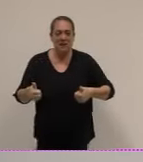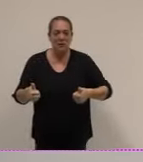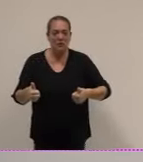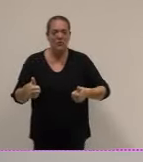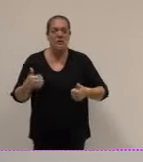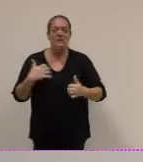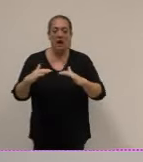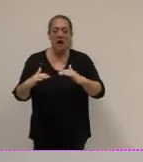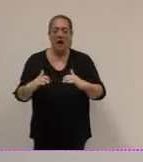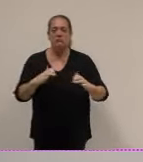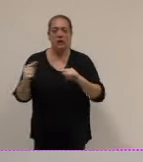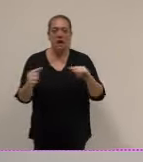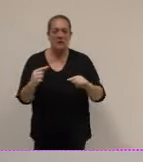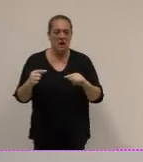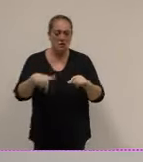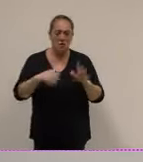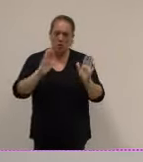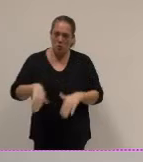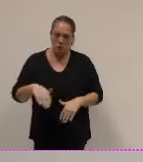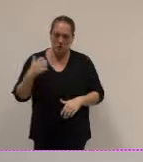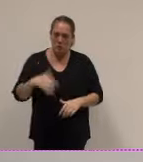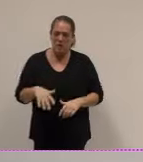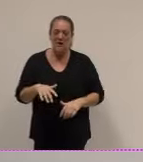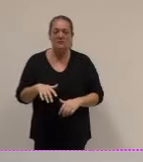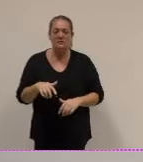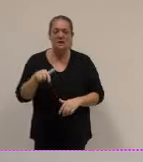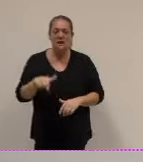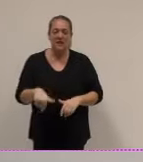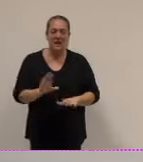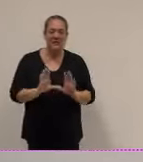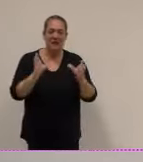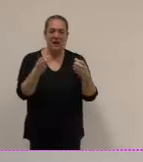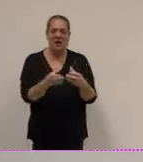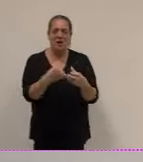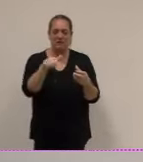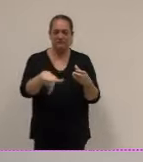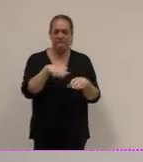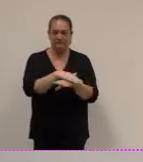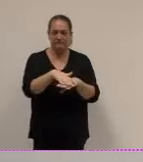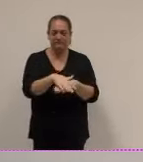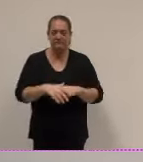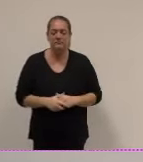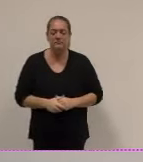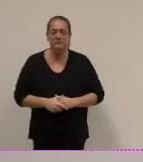la última sesión plenaria de esta corporación.